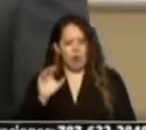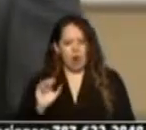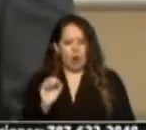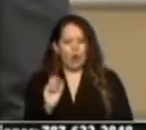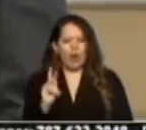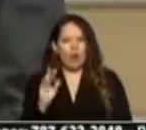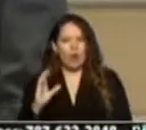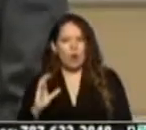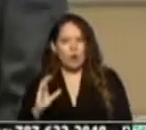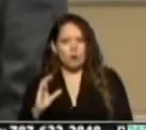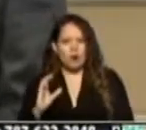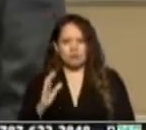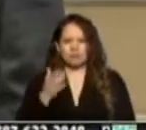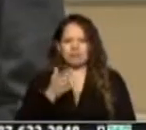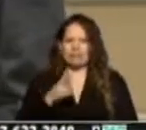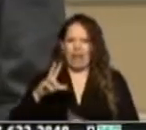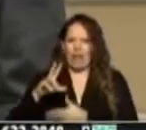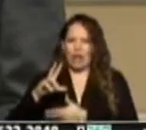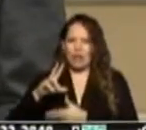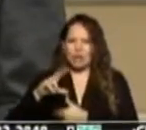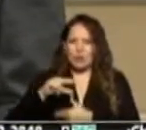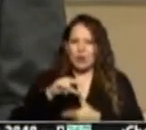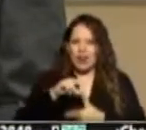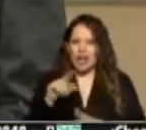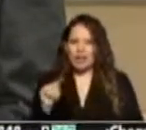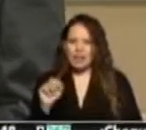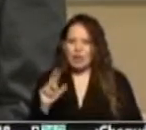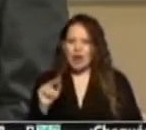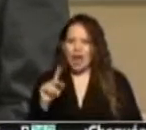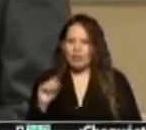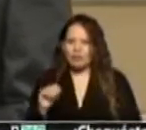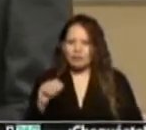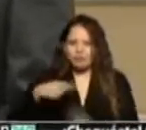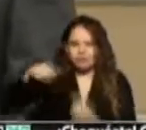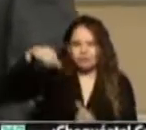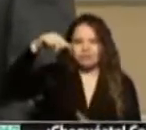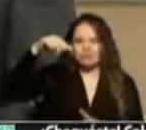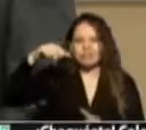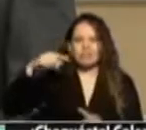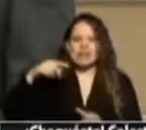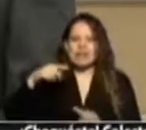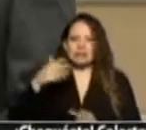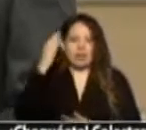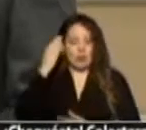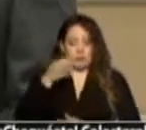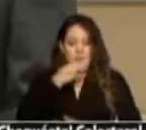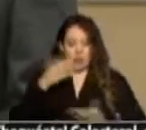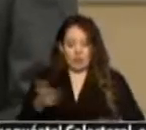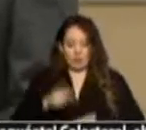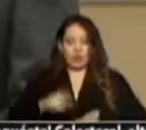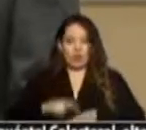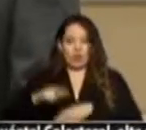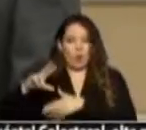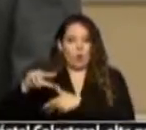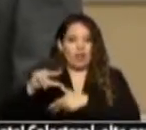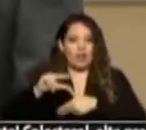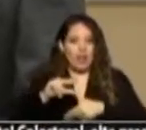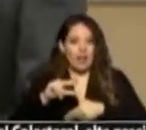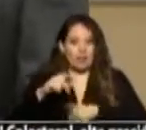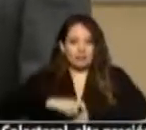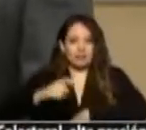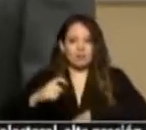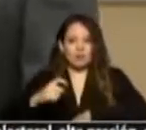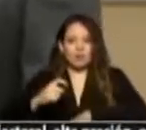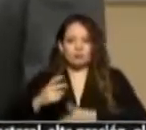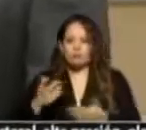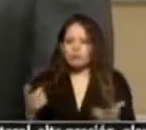nos recuerda que por ahí se avecina la época de huracanes. Quisiéramos saber cómo se encuentra el trabajo de la autoridad para prepararnos en